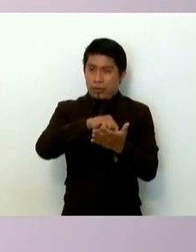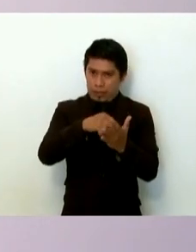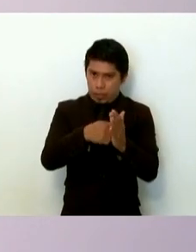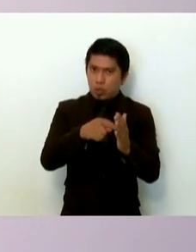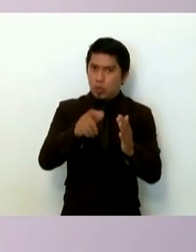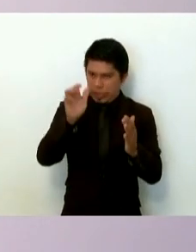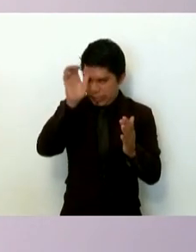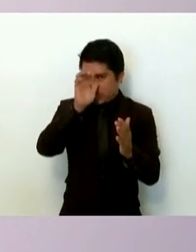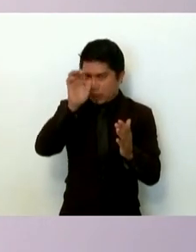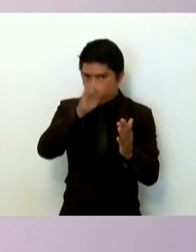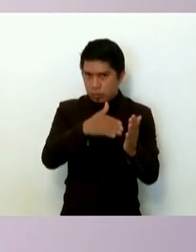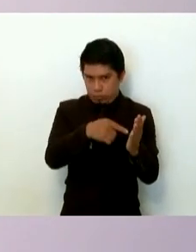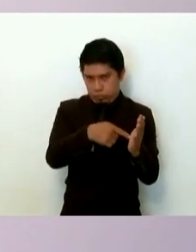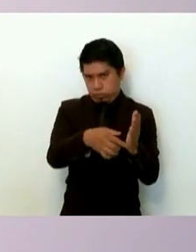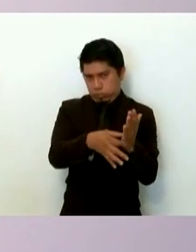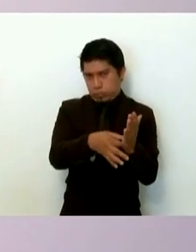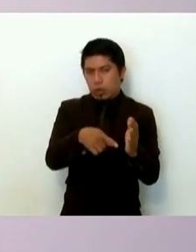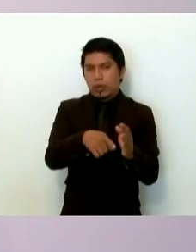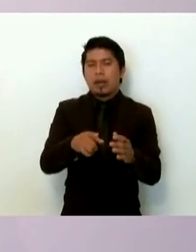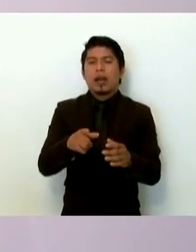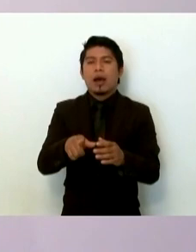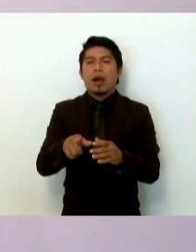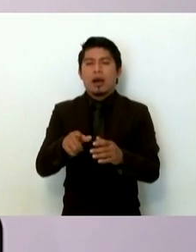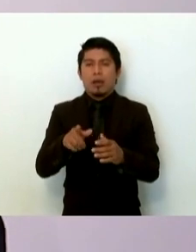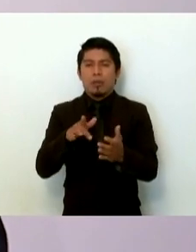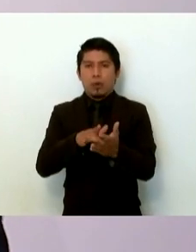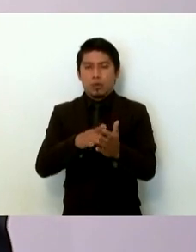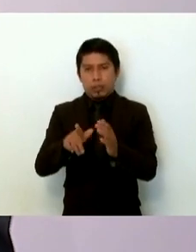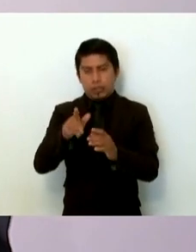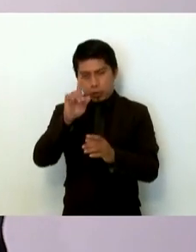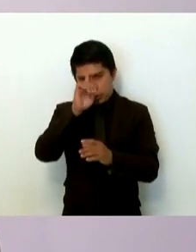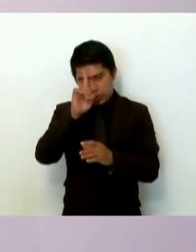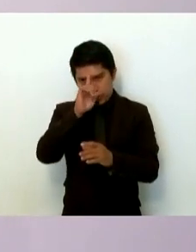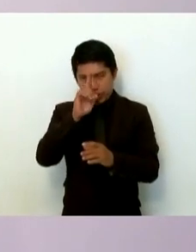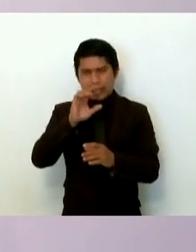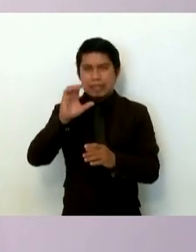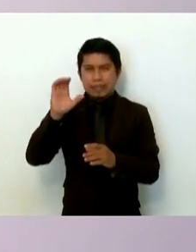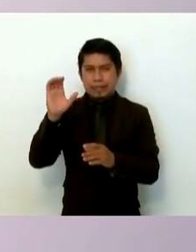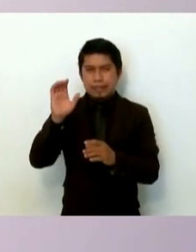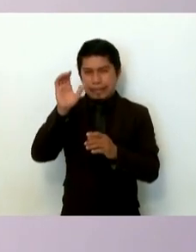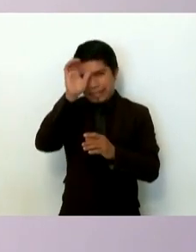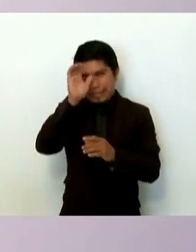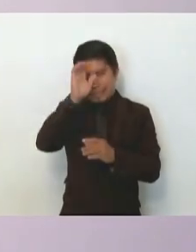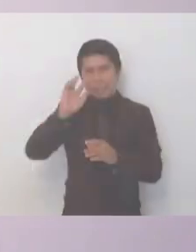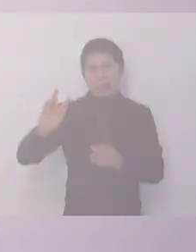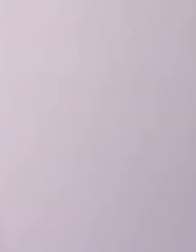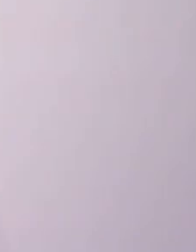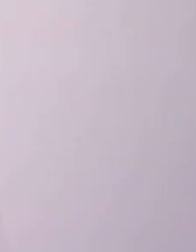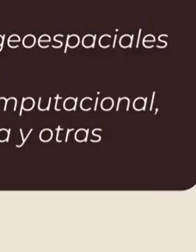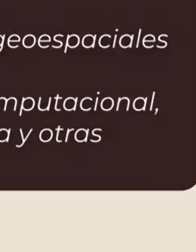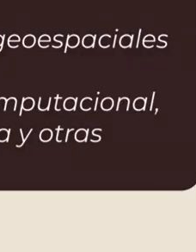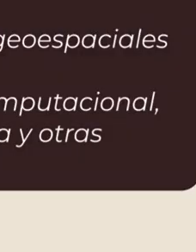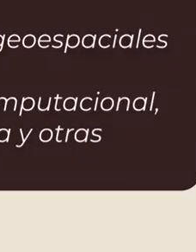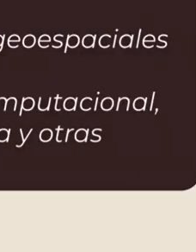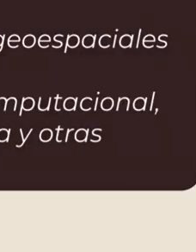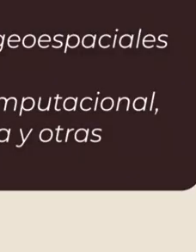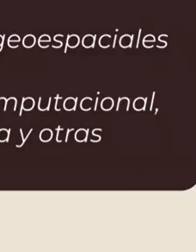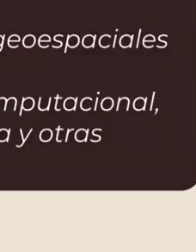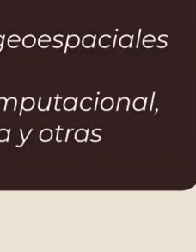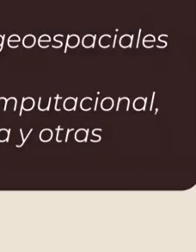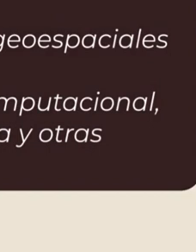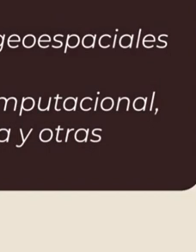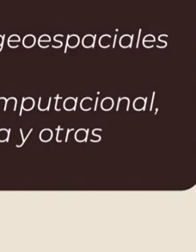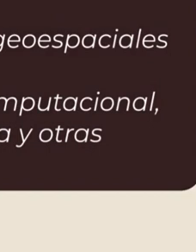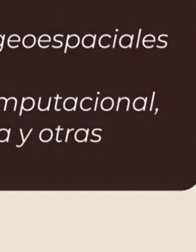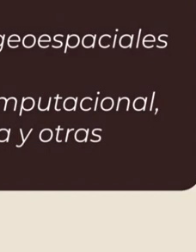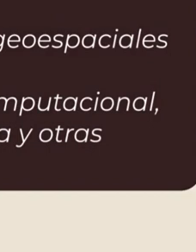científico con el apoyo del Consejo Nacional de Humanidades y Ciencias y Tecnología, el Centro de Investigaciones y Ciencias de